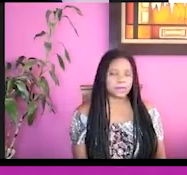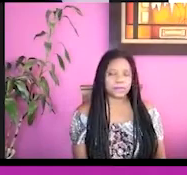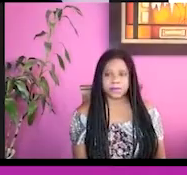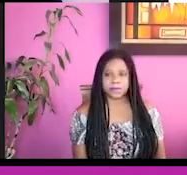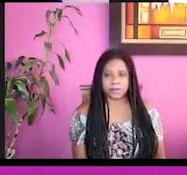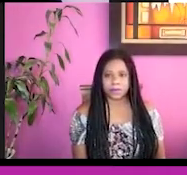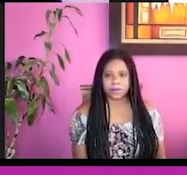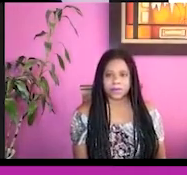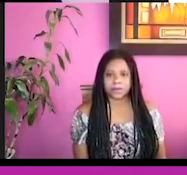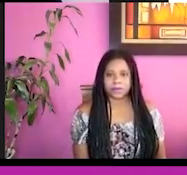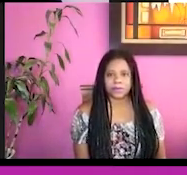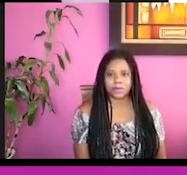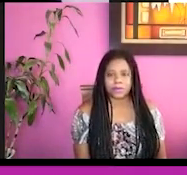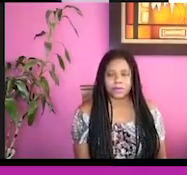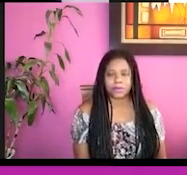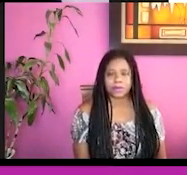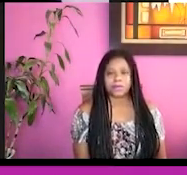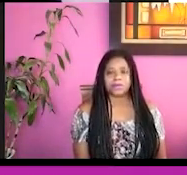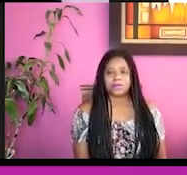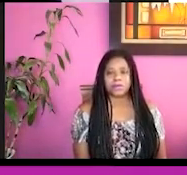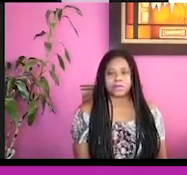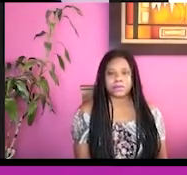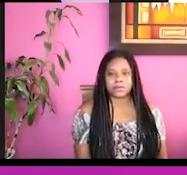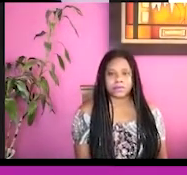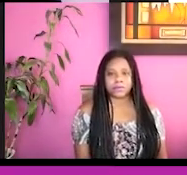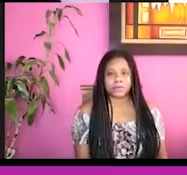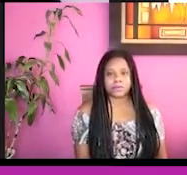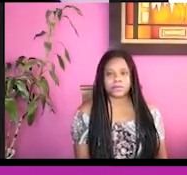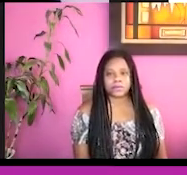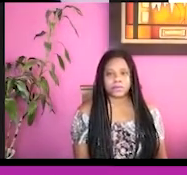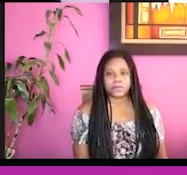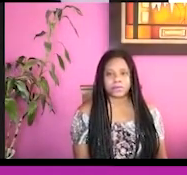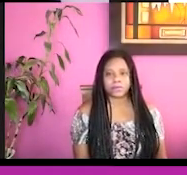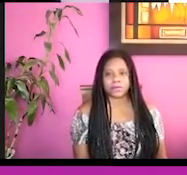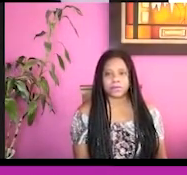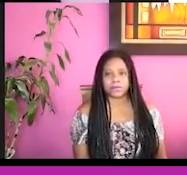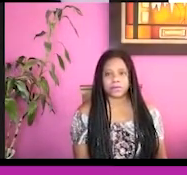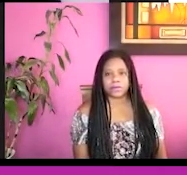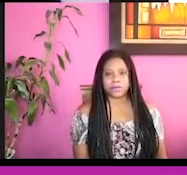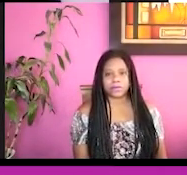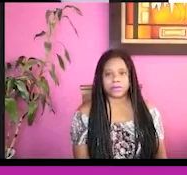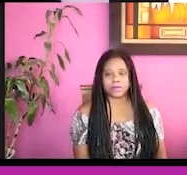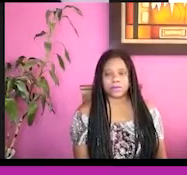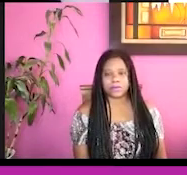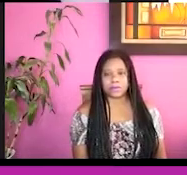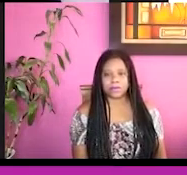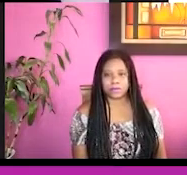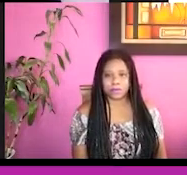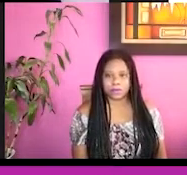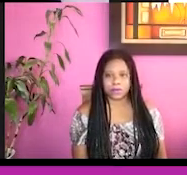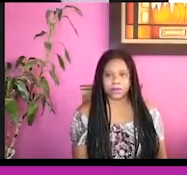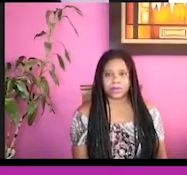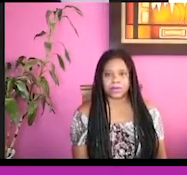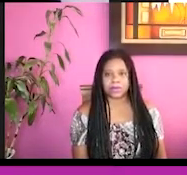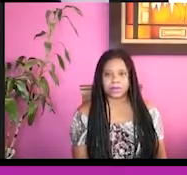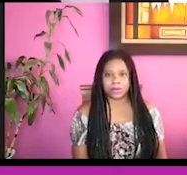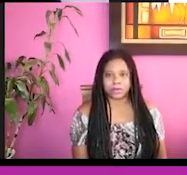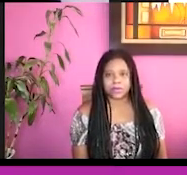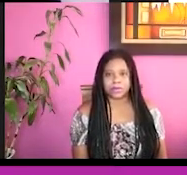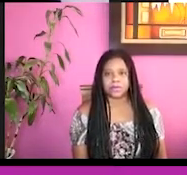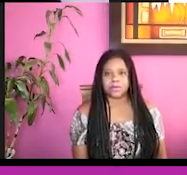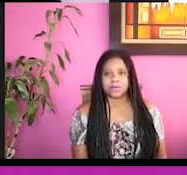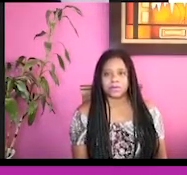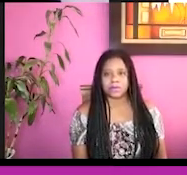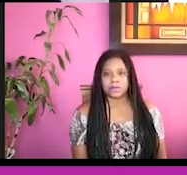los maestros estaban un poco lejos. El 2020 ha sido, pues, una gran oportunidad para el desarrollo de estas